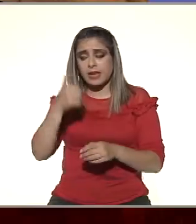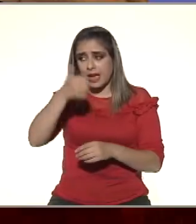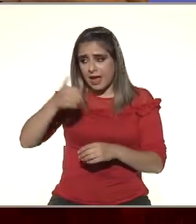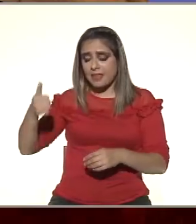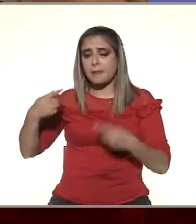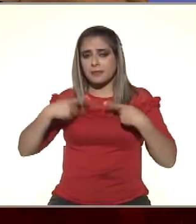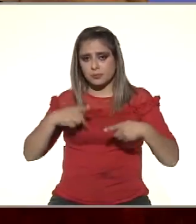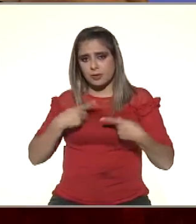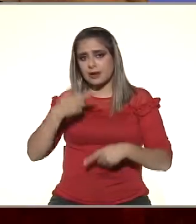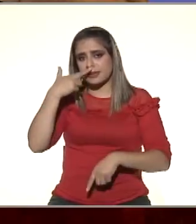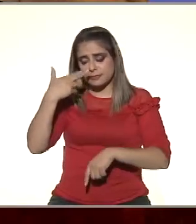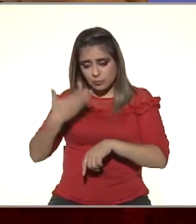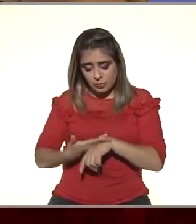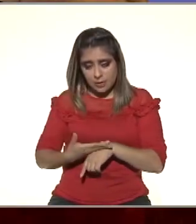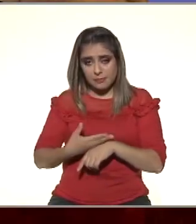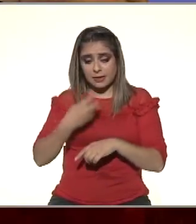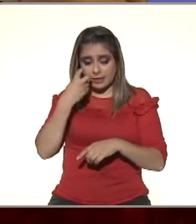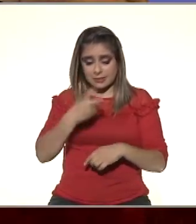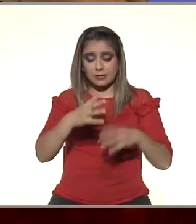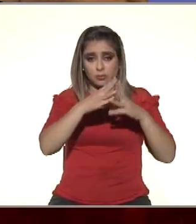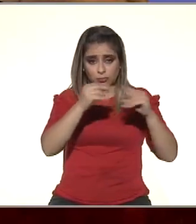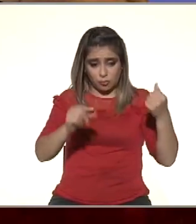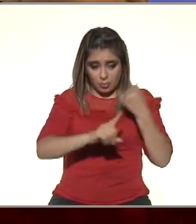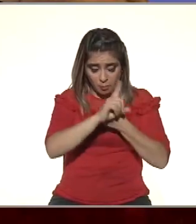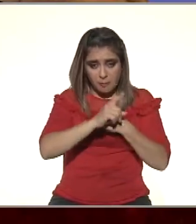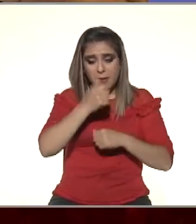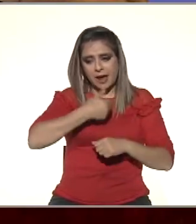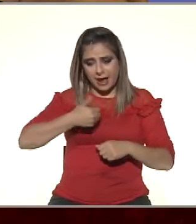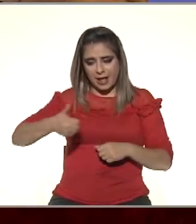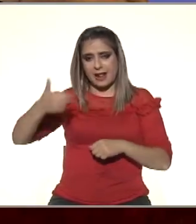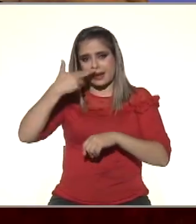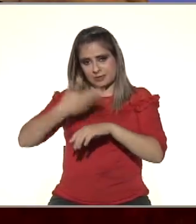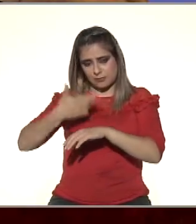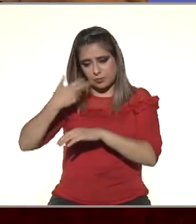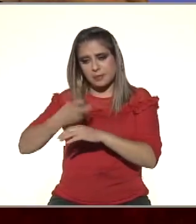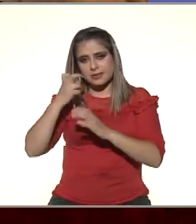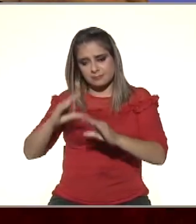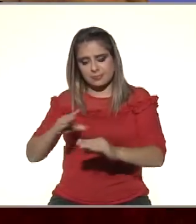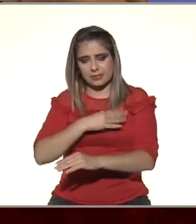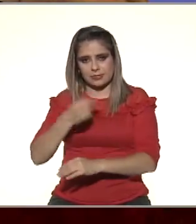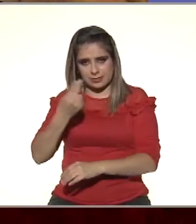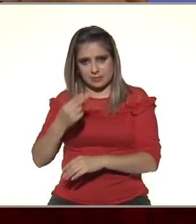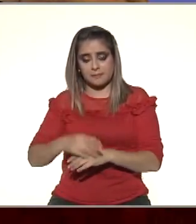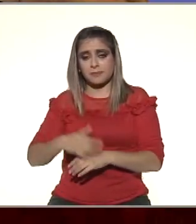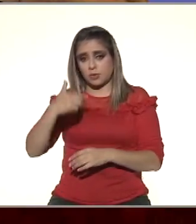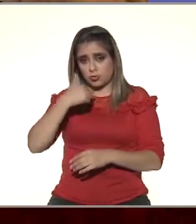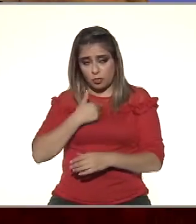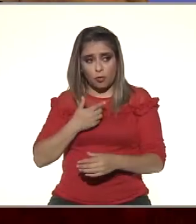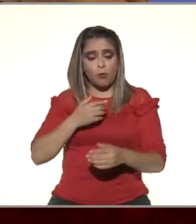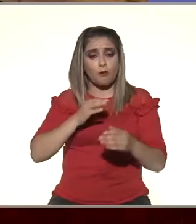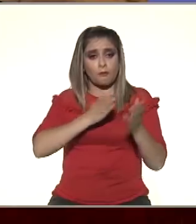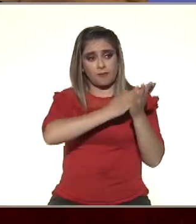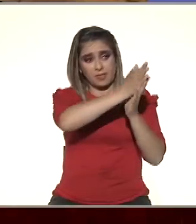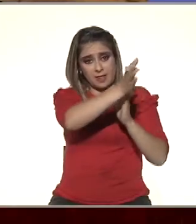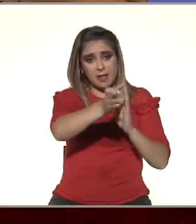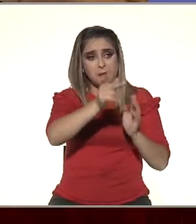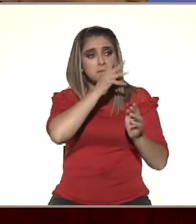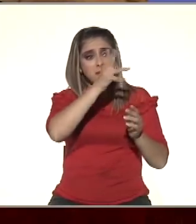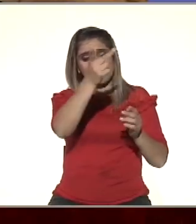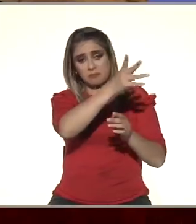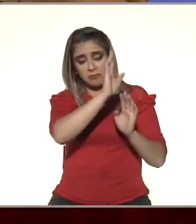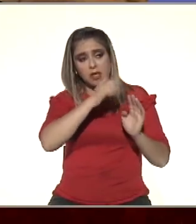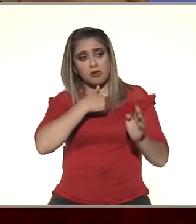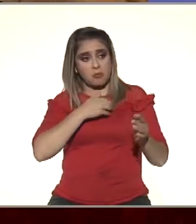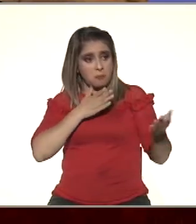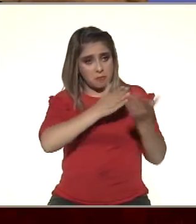la solución de nuestros problemas están en nuestras manos. Como hijo nunca me metí en los problemas de fidelidad de mis papás.